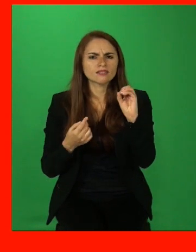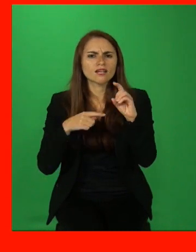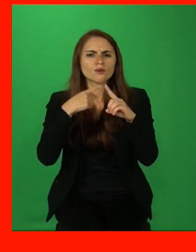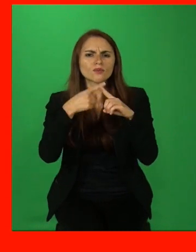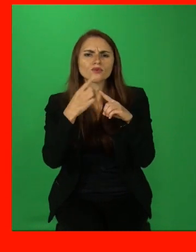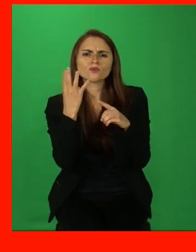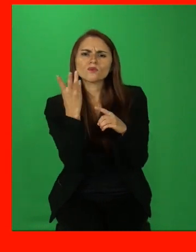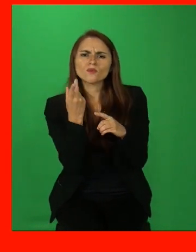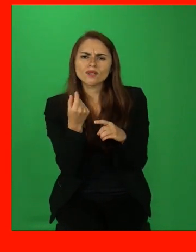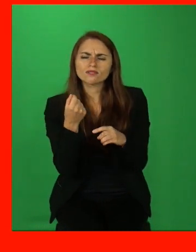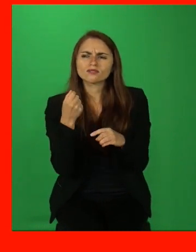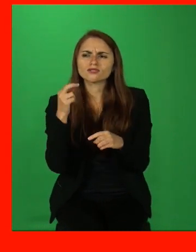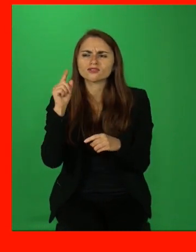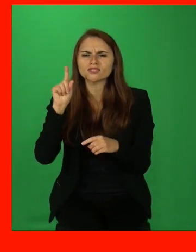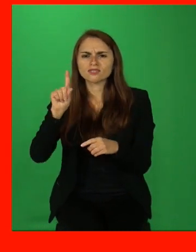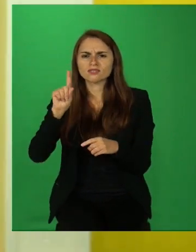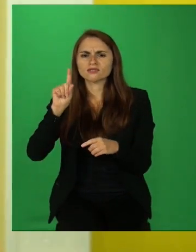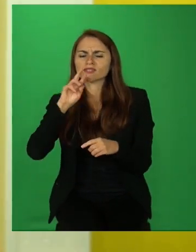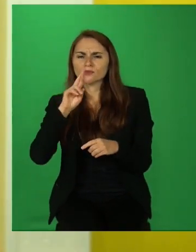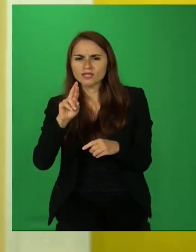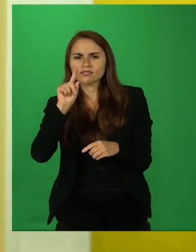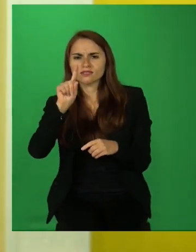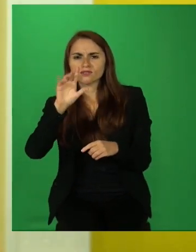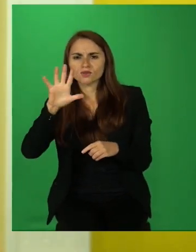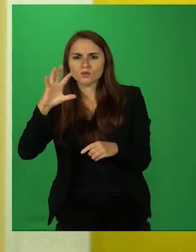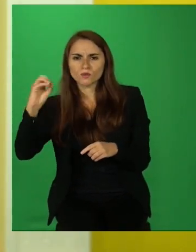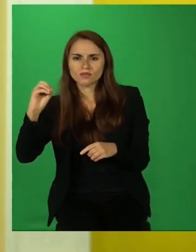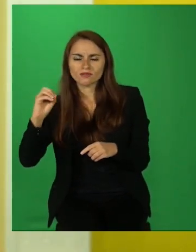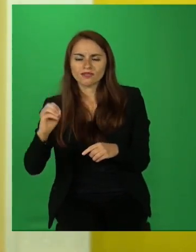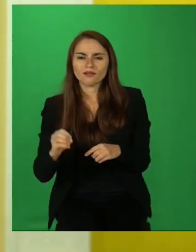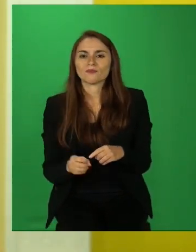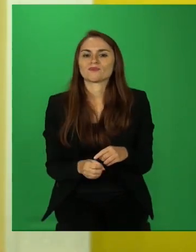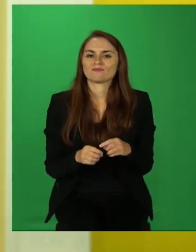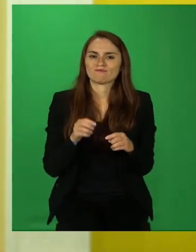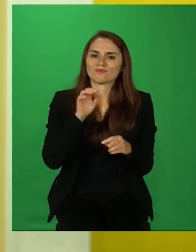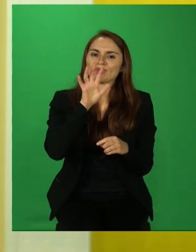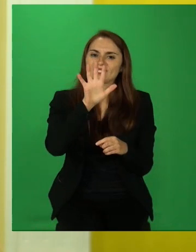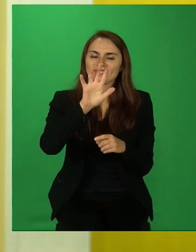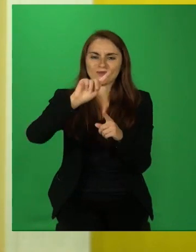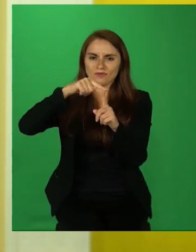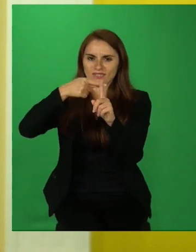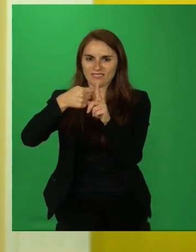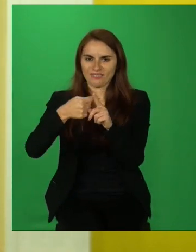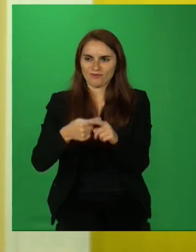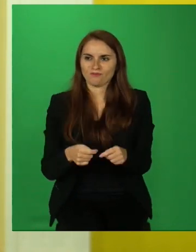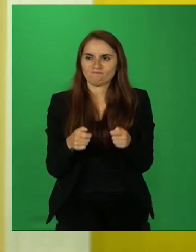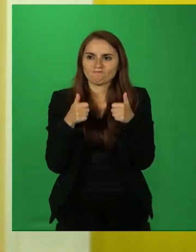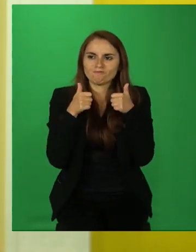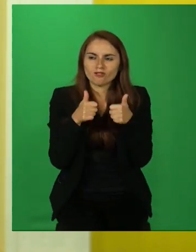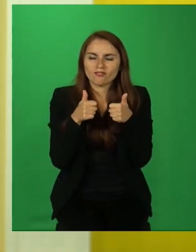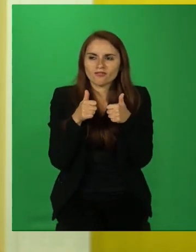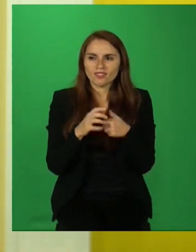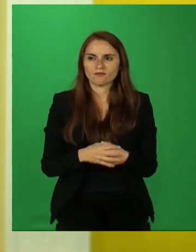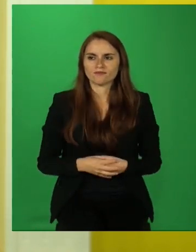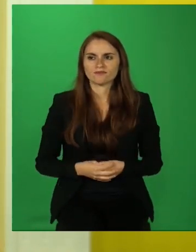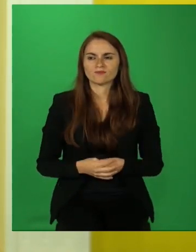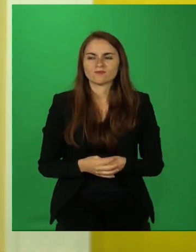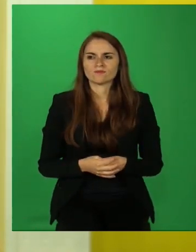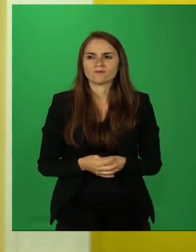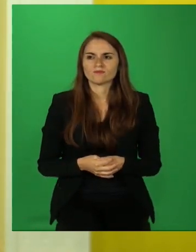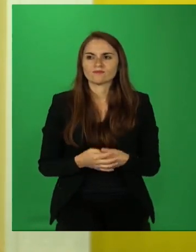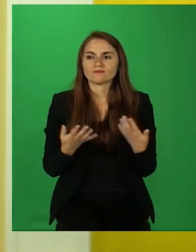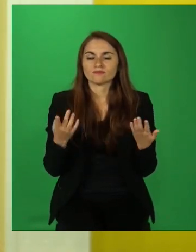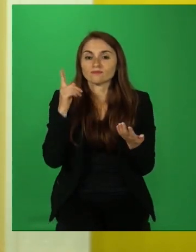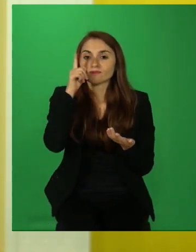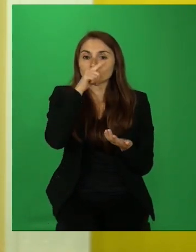cuánto nos daría 150 muy bien por 5 positivos te das cuenta que es muy fácil veamos entonces este